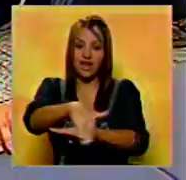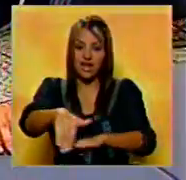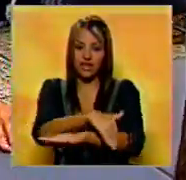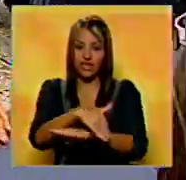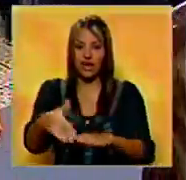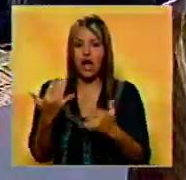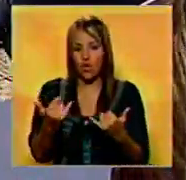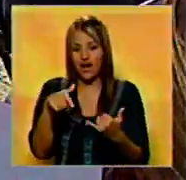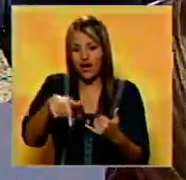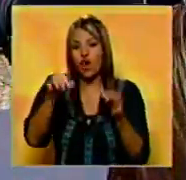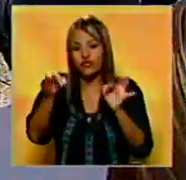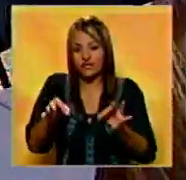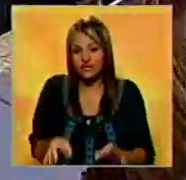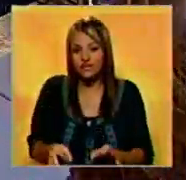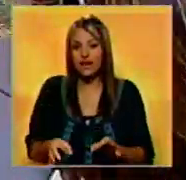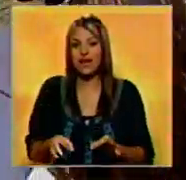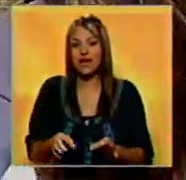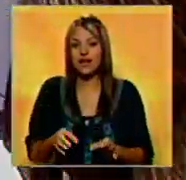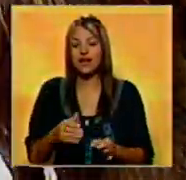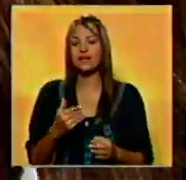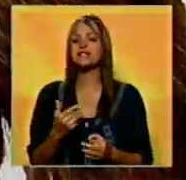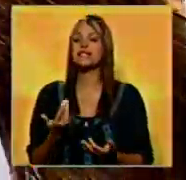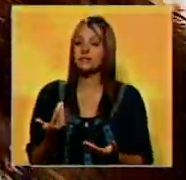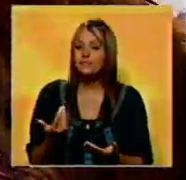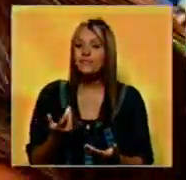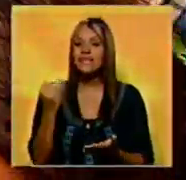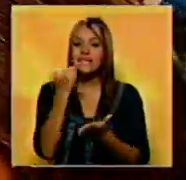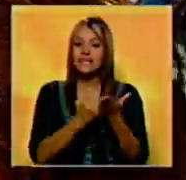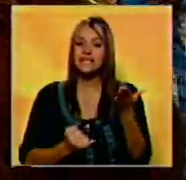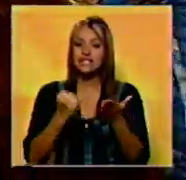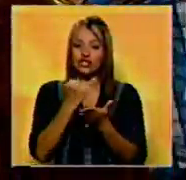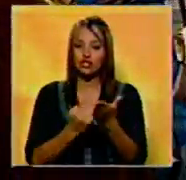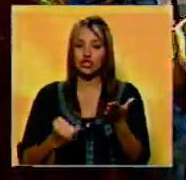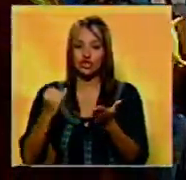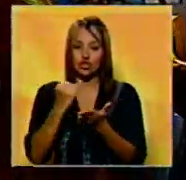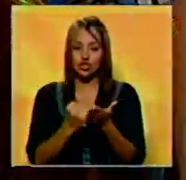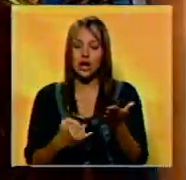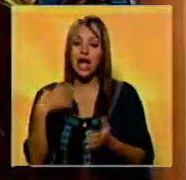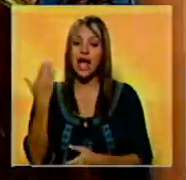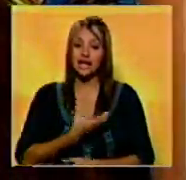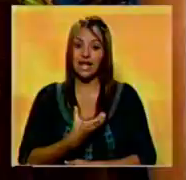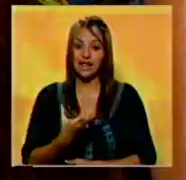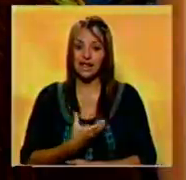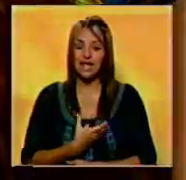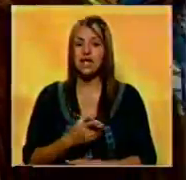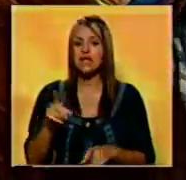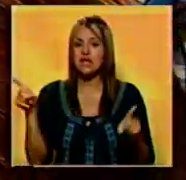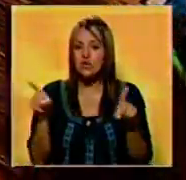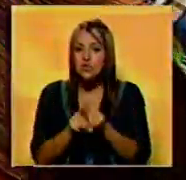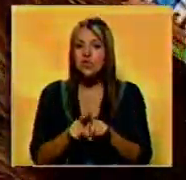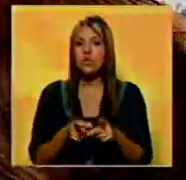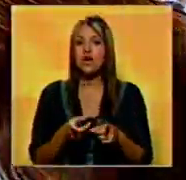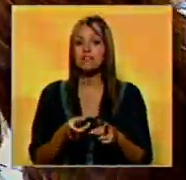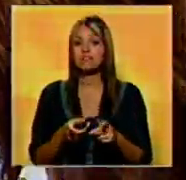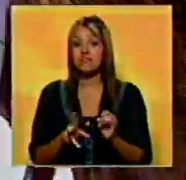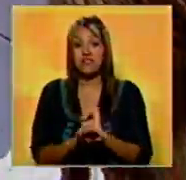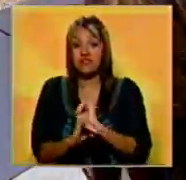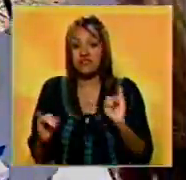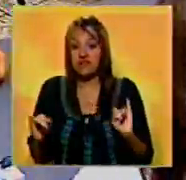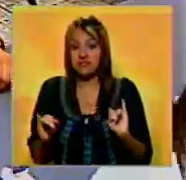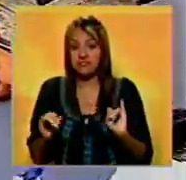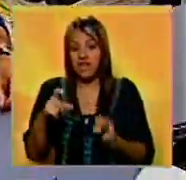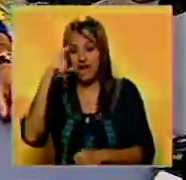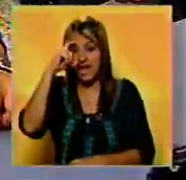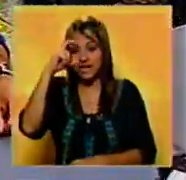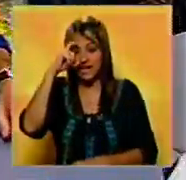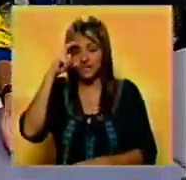para venir a formalizar entonces esta inscripción a la alcaldía. También lo hará una vez que termine Ernesto